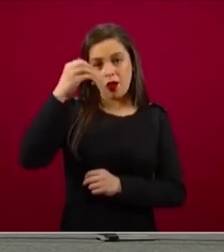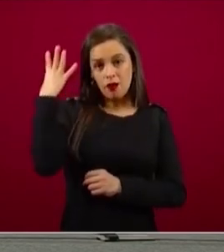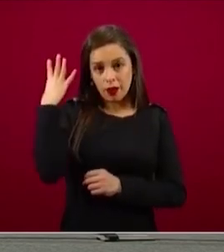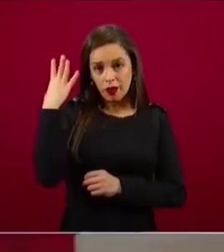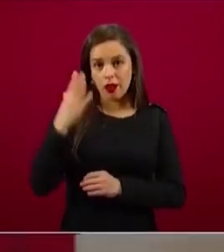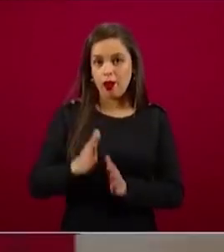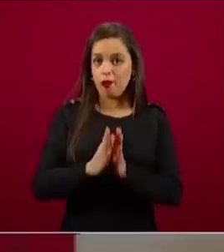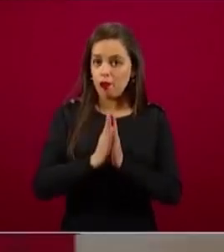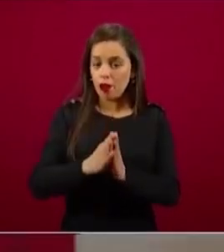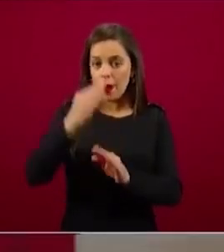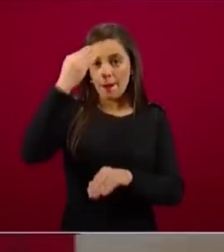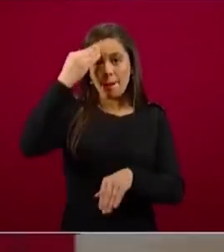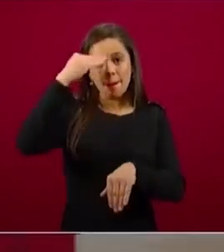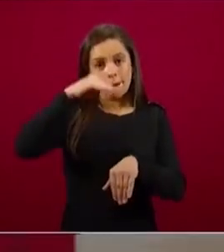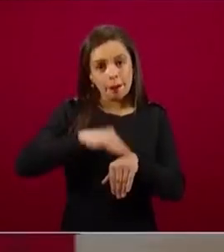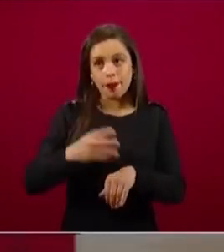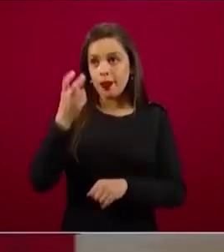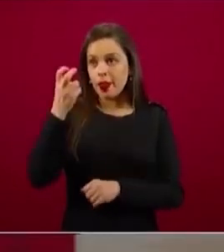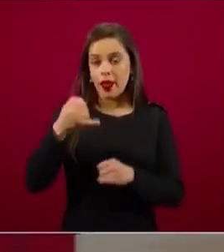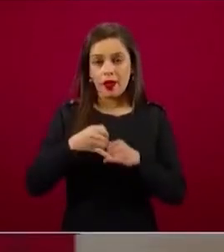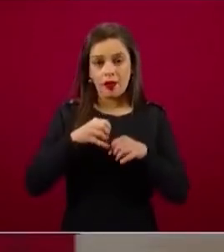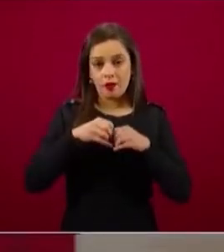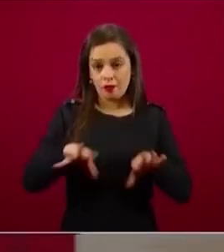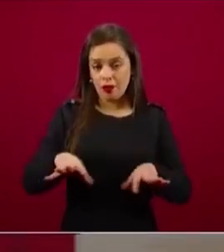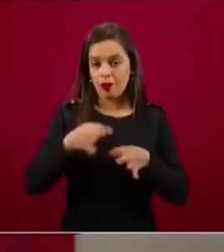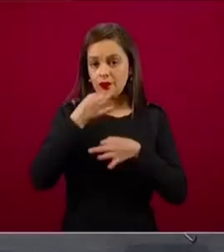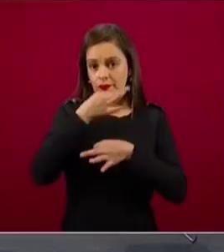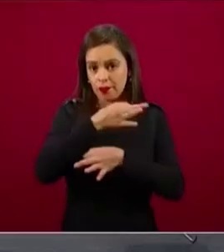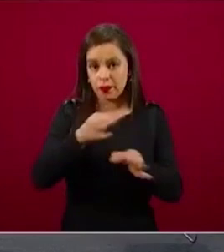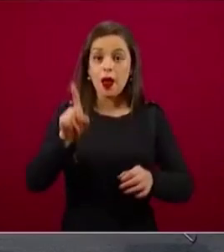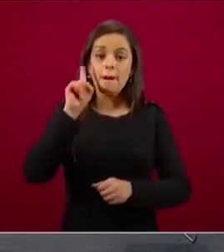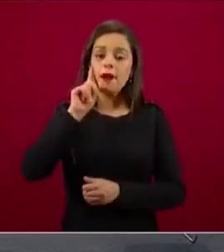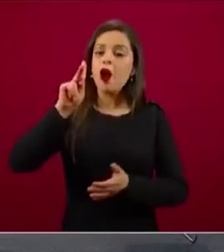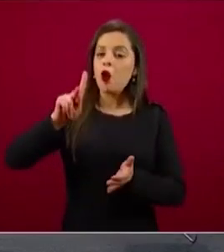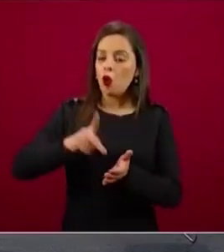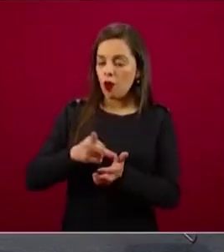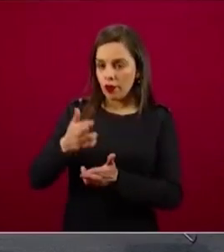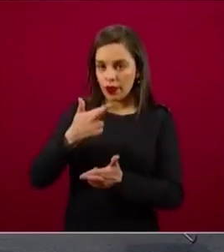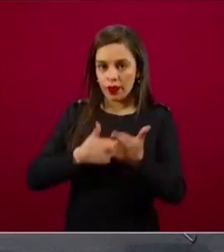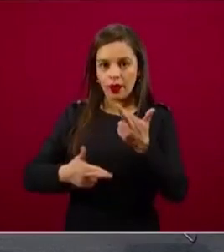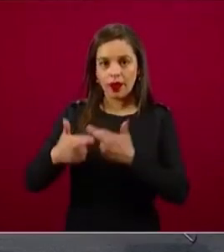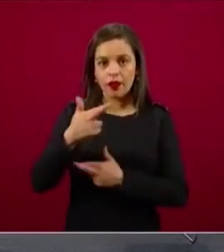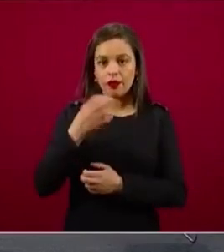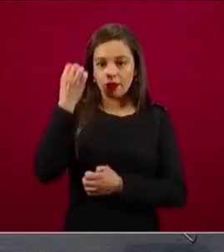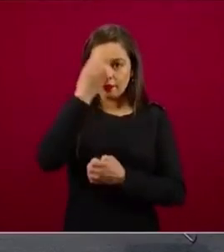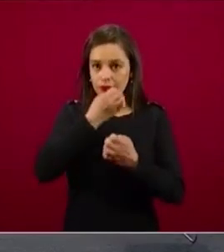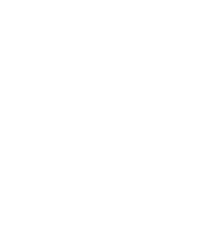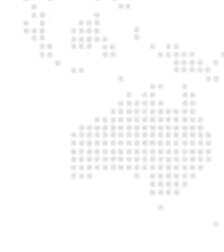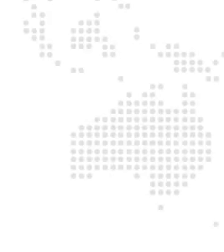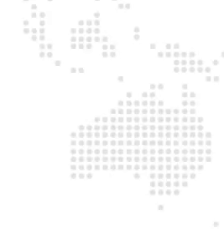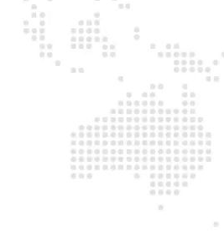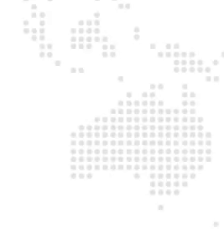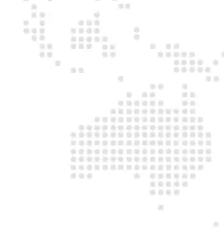quedémonos con esa información y mañana le damos otra repasada al semáforo.